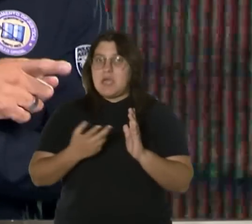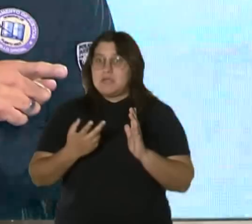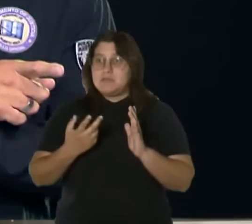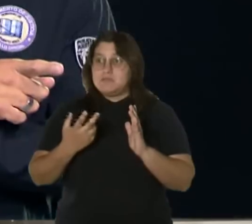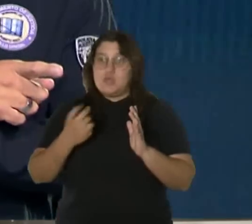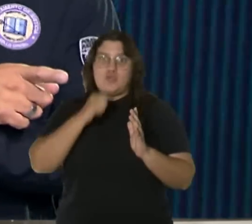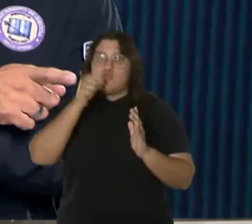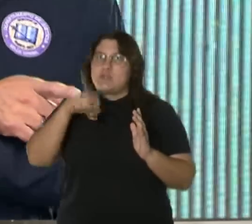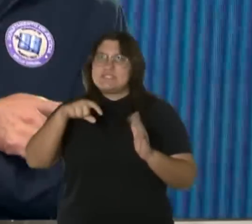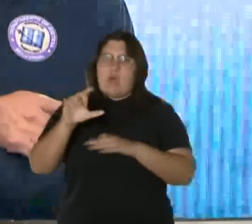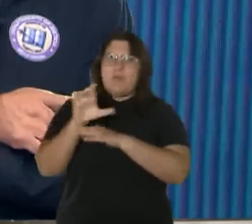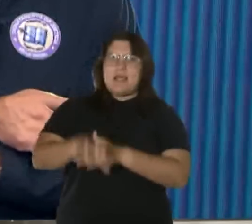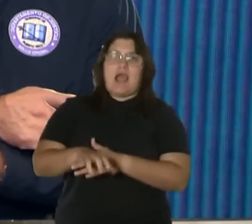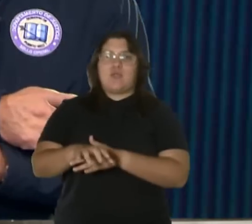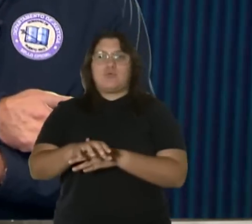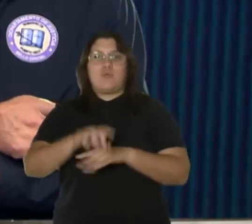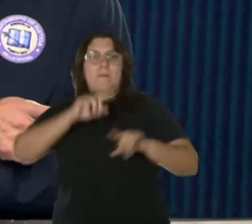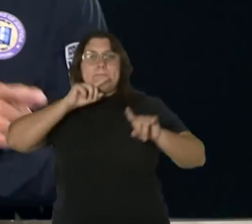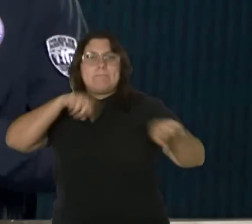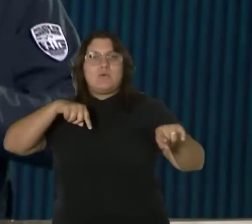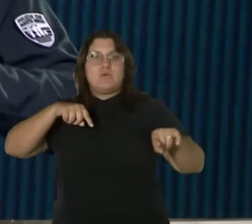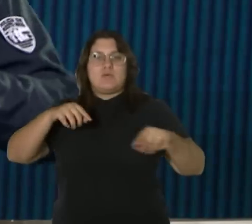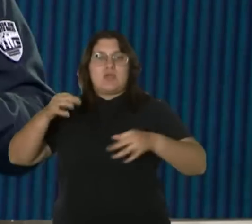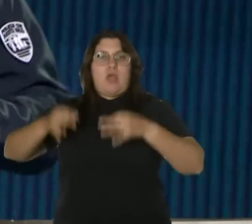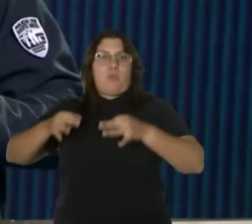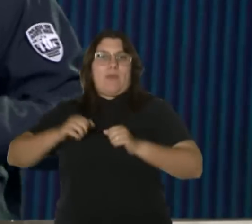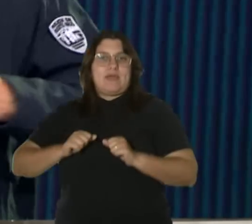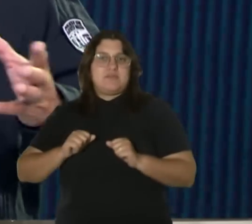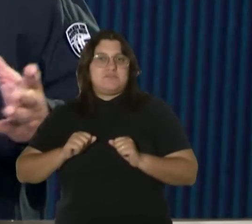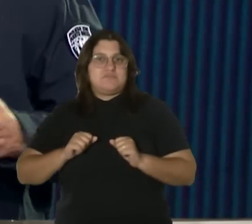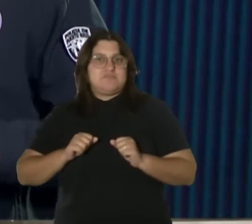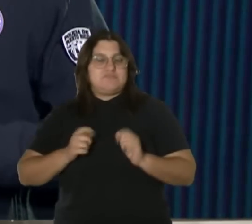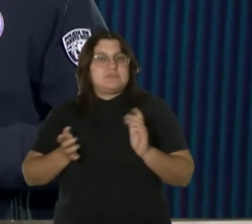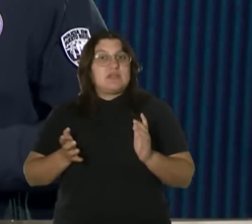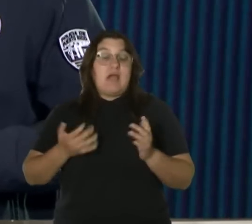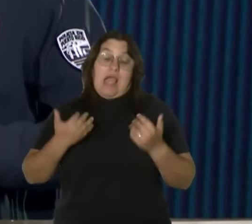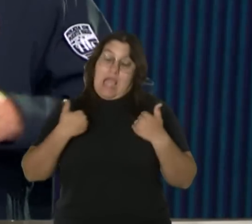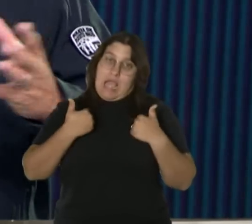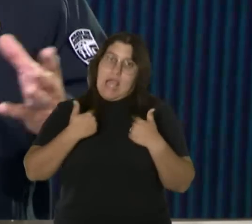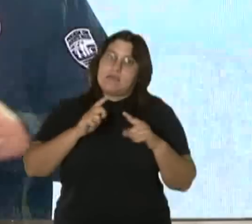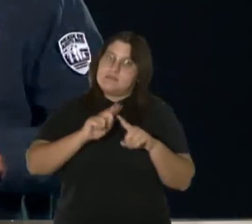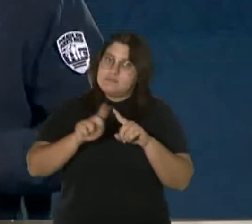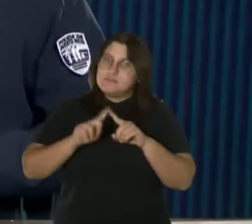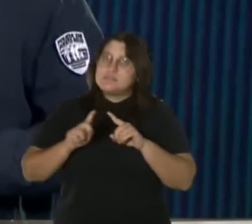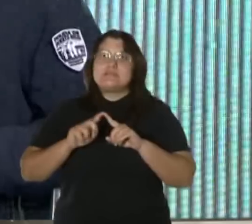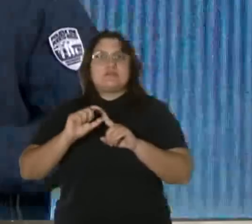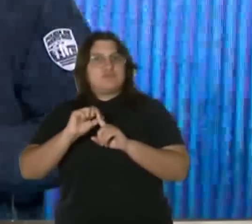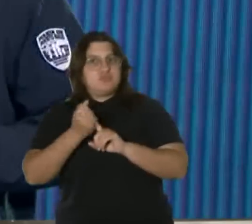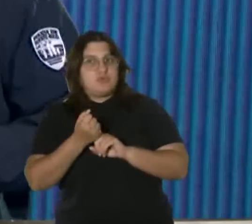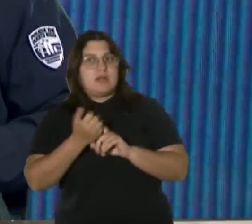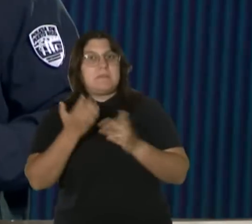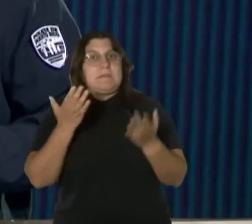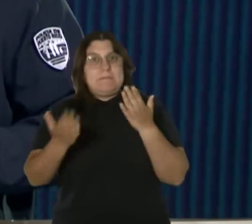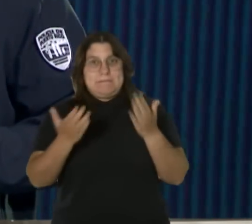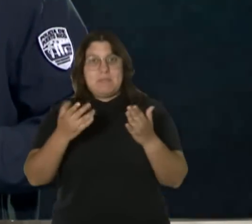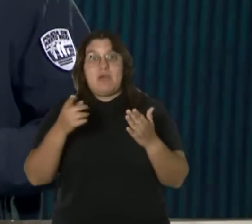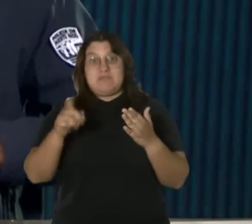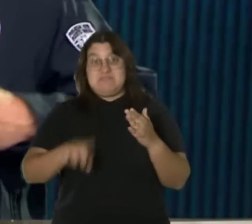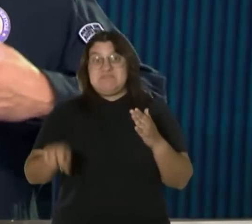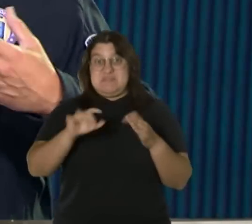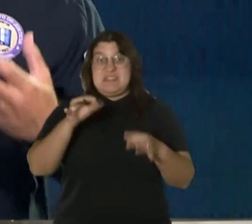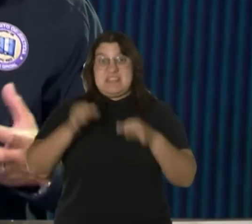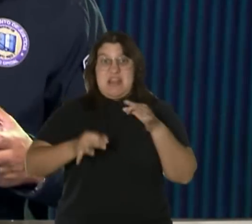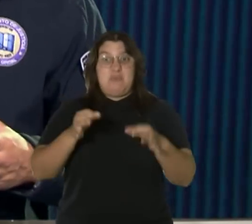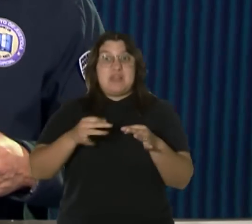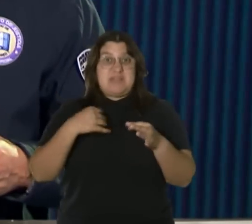sin la orden de un magistrado de un juez hay excepciones hay múltiples excepciones creadas por la jurisprudencia tanto del tribunal supremo de los Estados Unidos